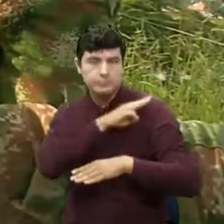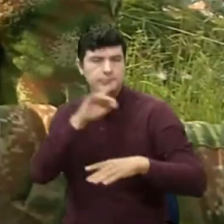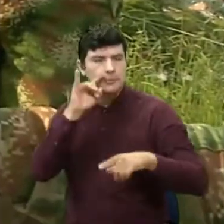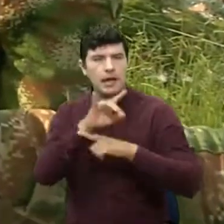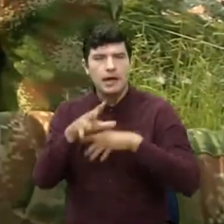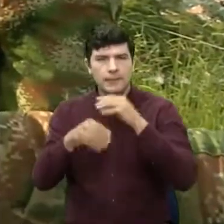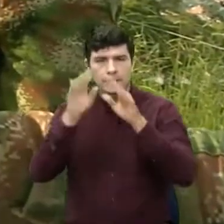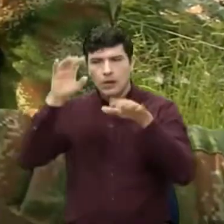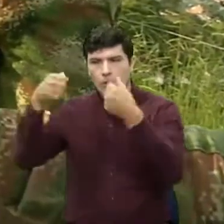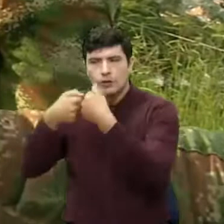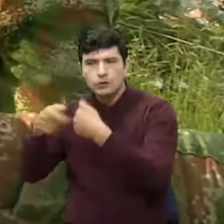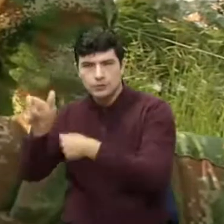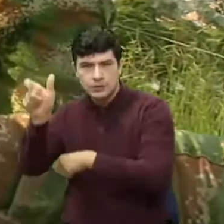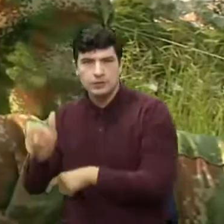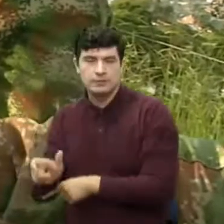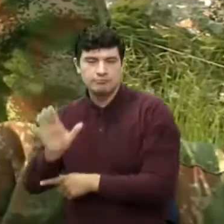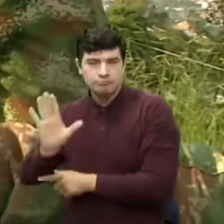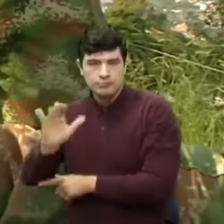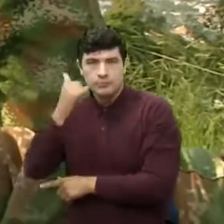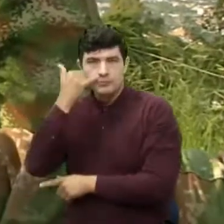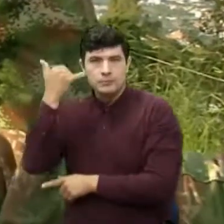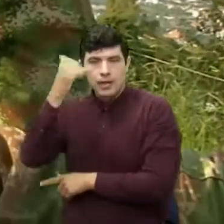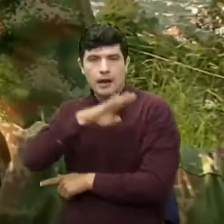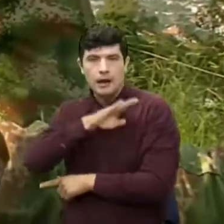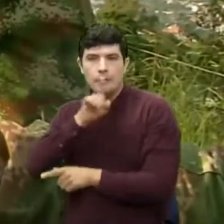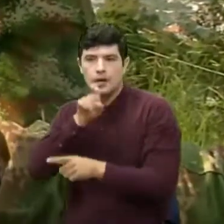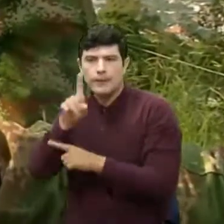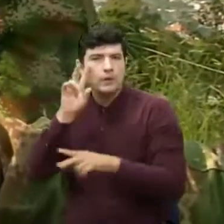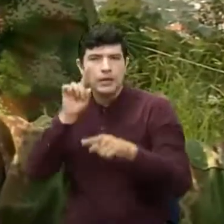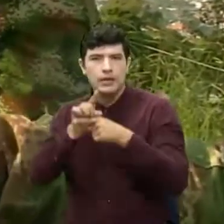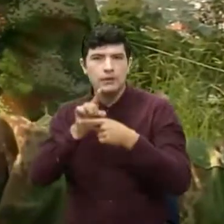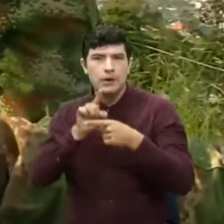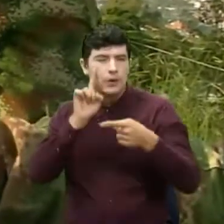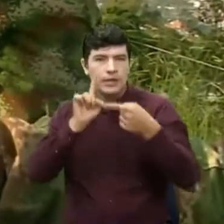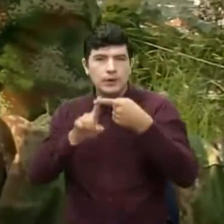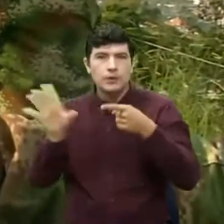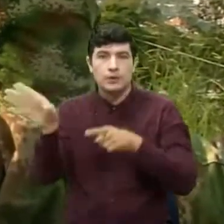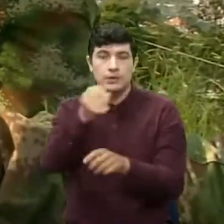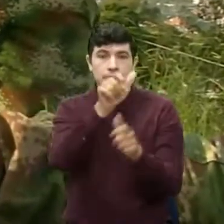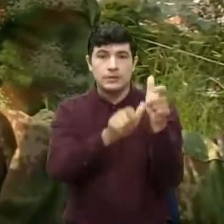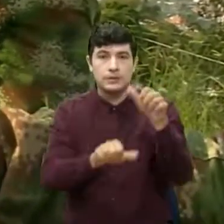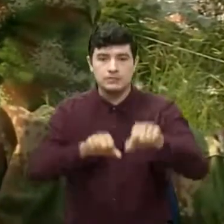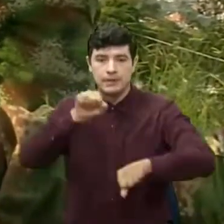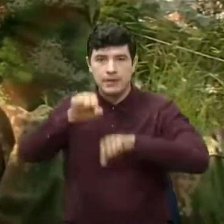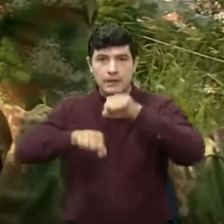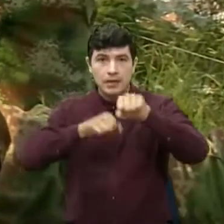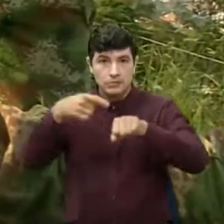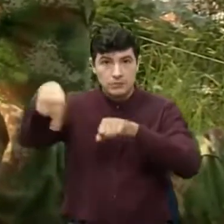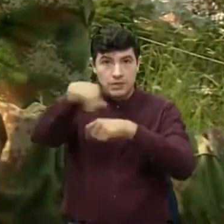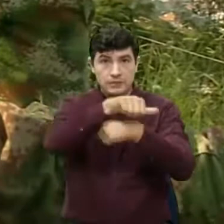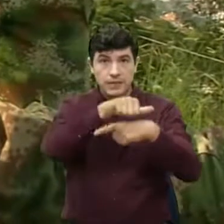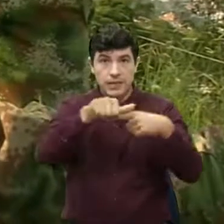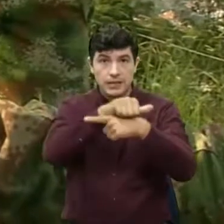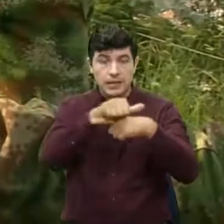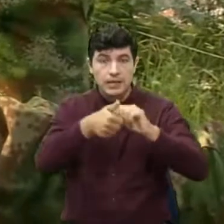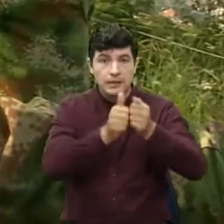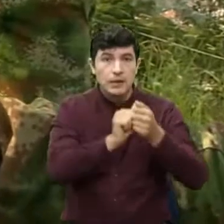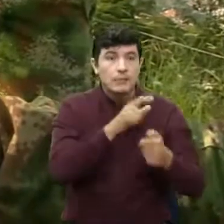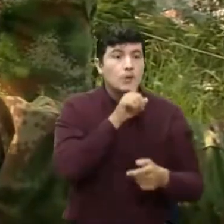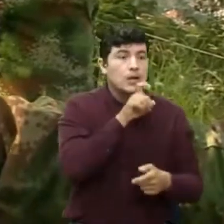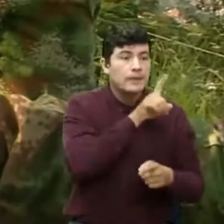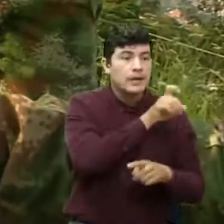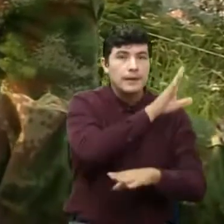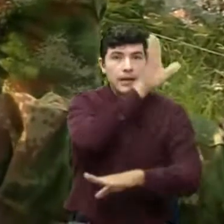Carlos Cárdenas, con nuestra Policía Nacional. Y la intención es asegurar a todos los ciclistas que están practicando este deporte entre Bucaramanga y